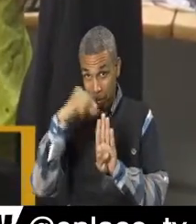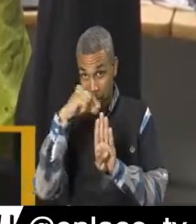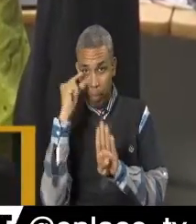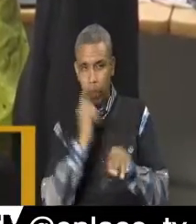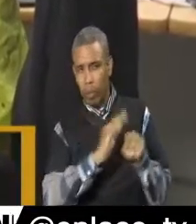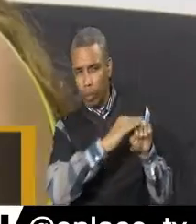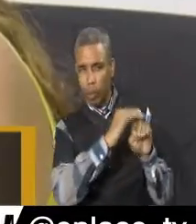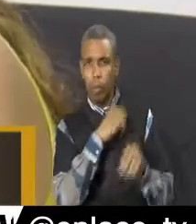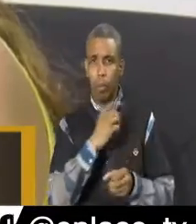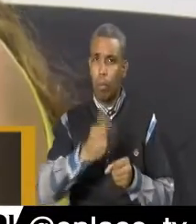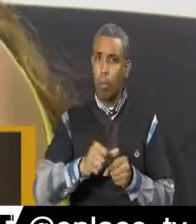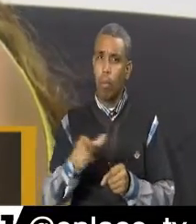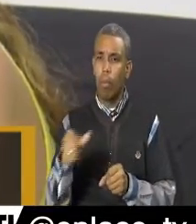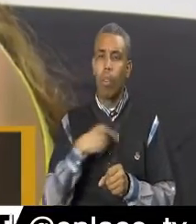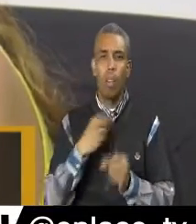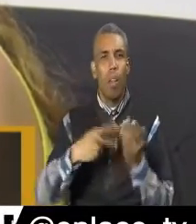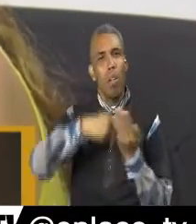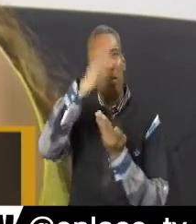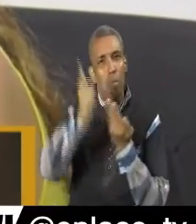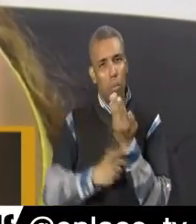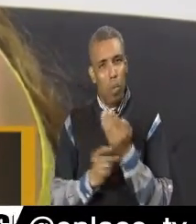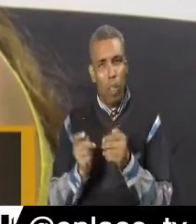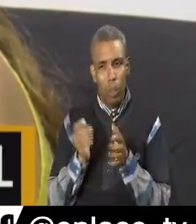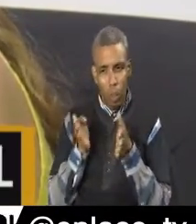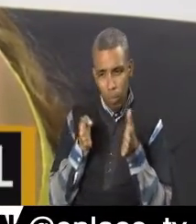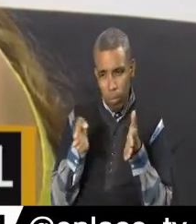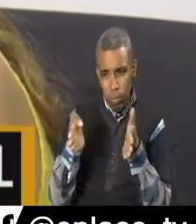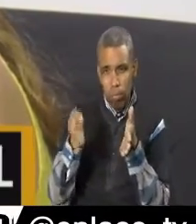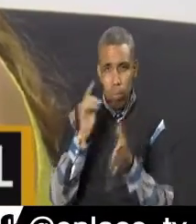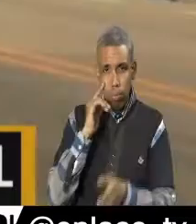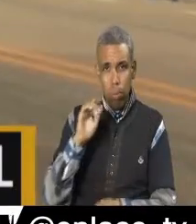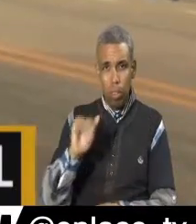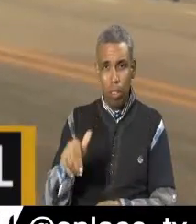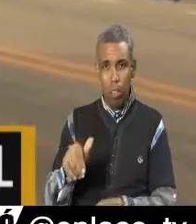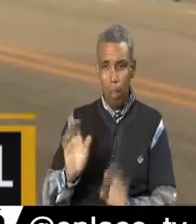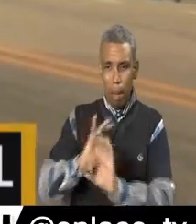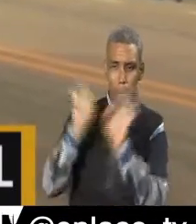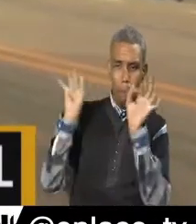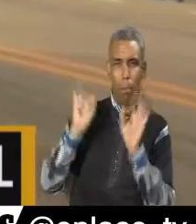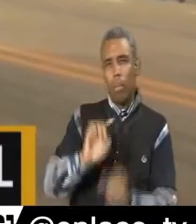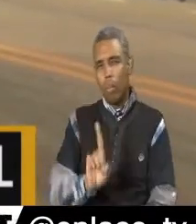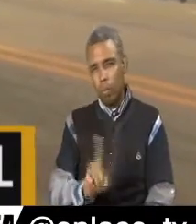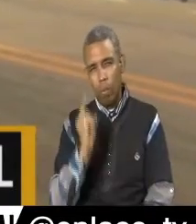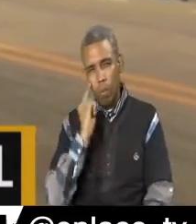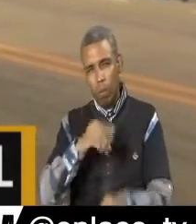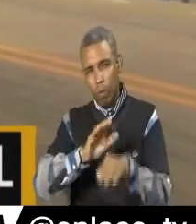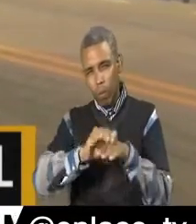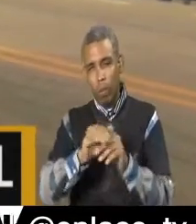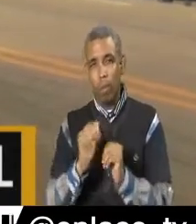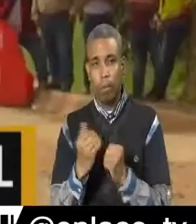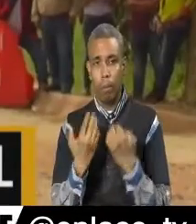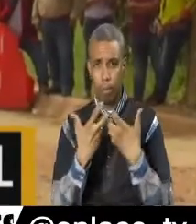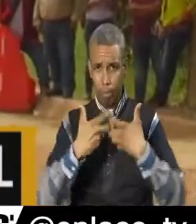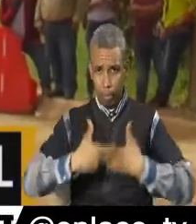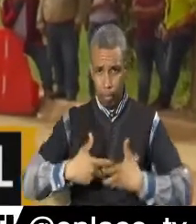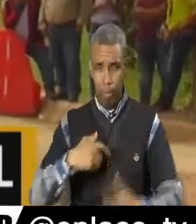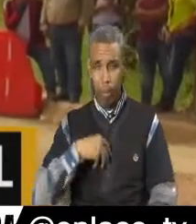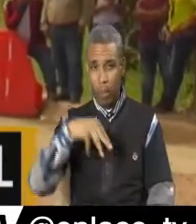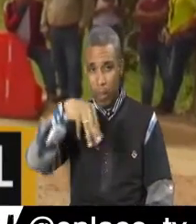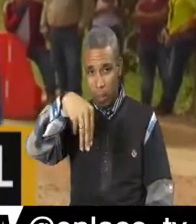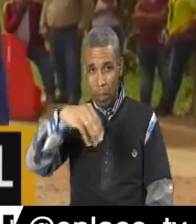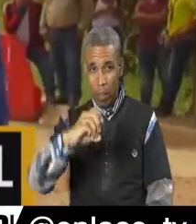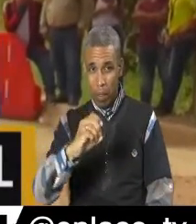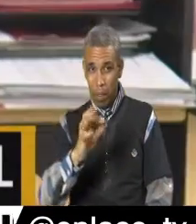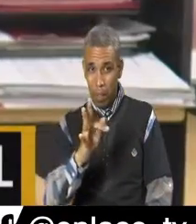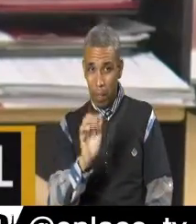de Comercio de Barranca Bermeja muestran su preocupación ante la negativa de la firma portuguesa Mota Engil a resolver su crisis con trabajadores y proveedores.